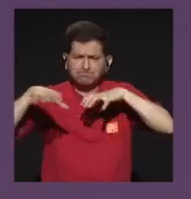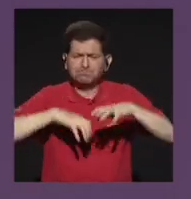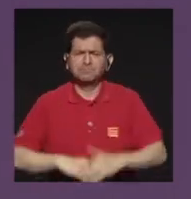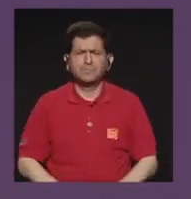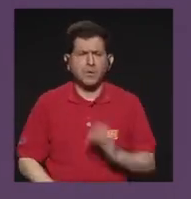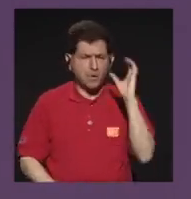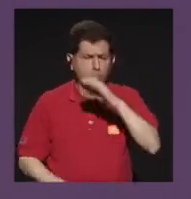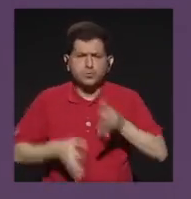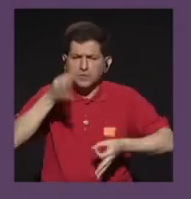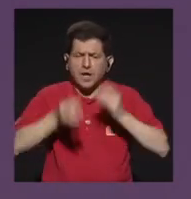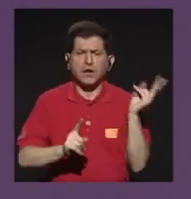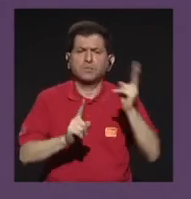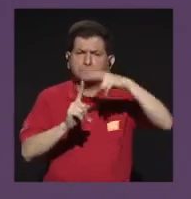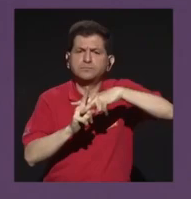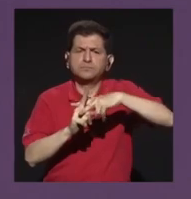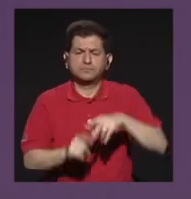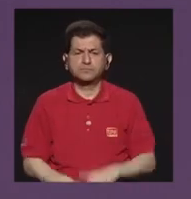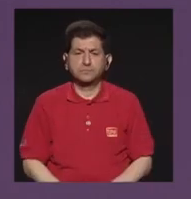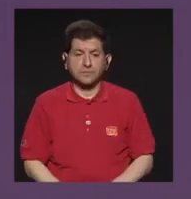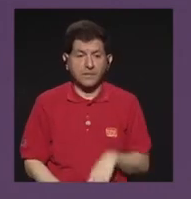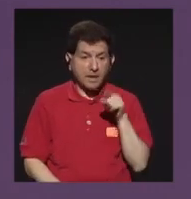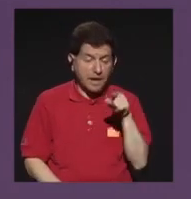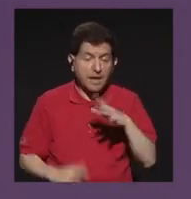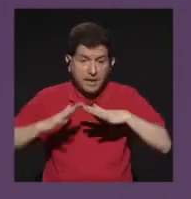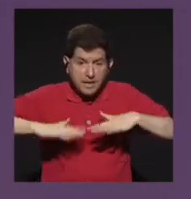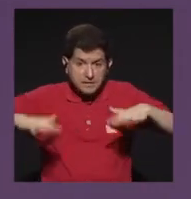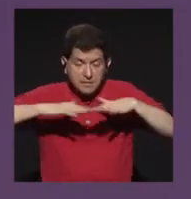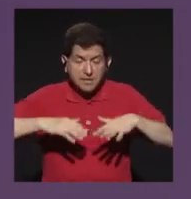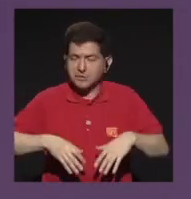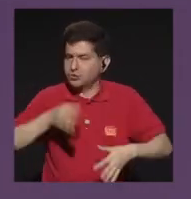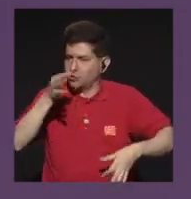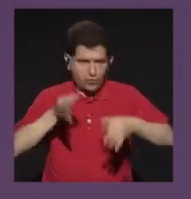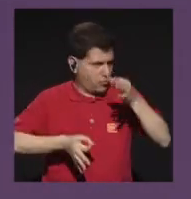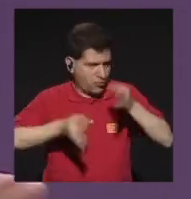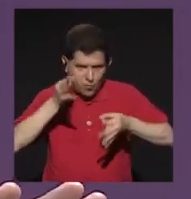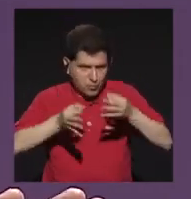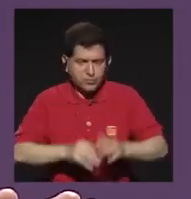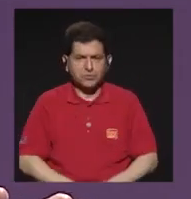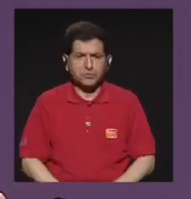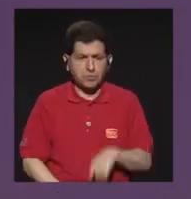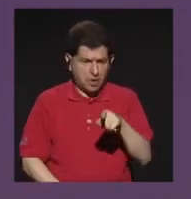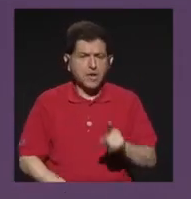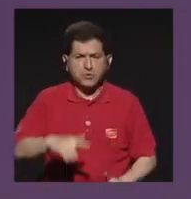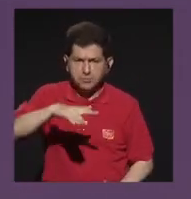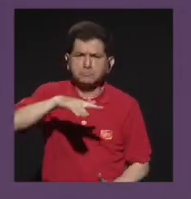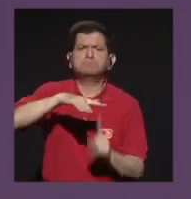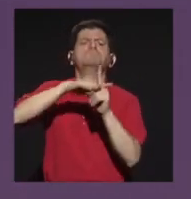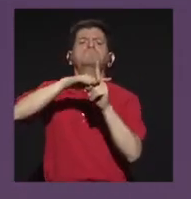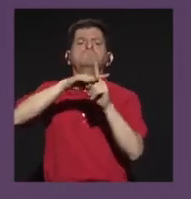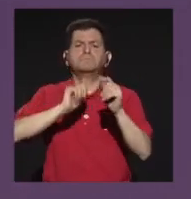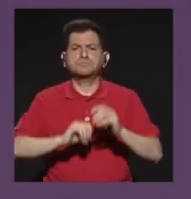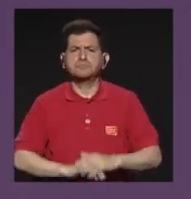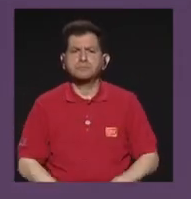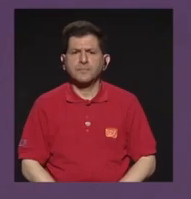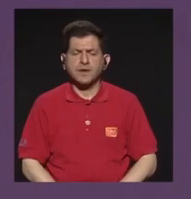busca de la justicia y dentro de este entorno de injusticia rompen con